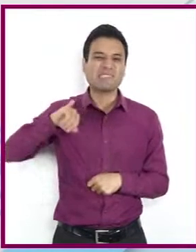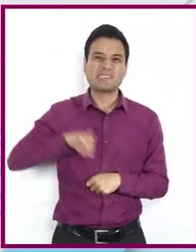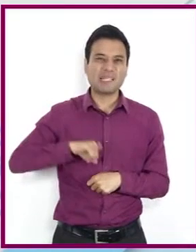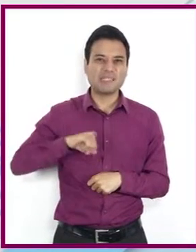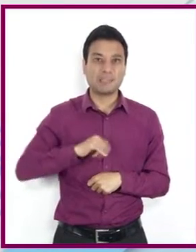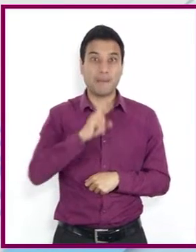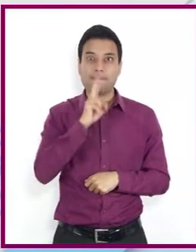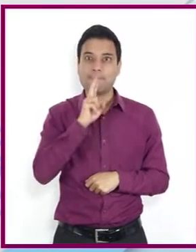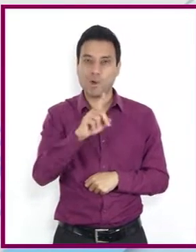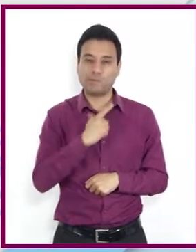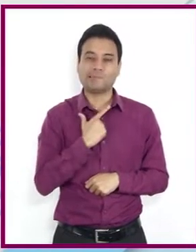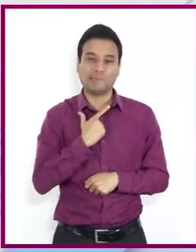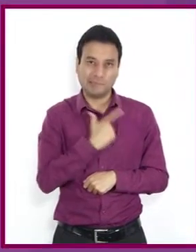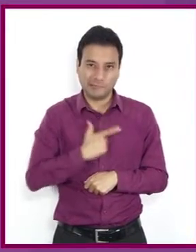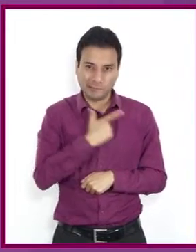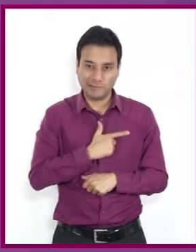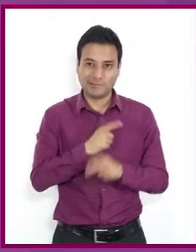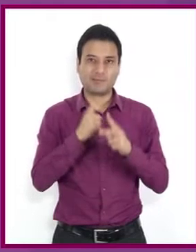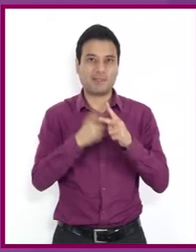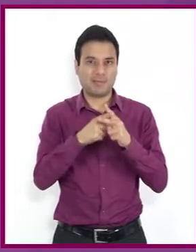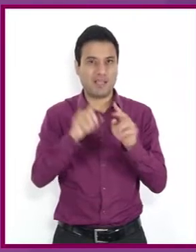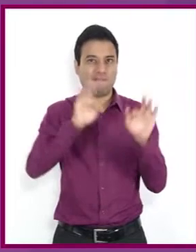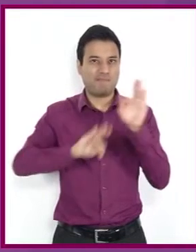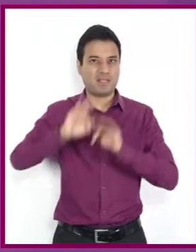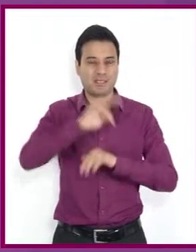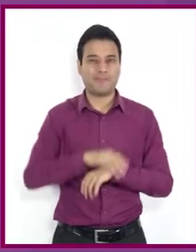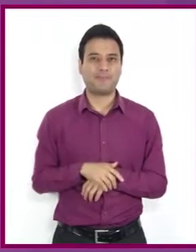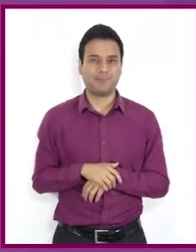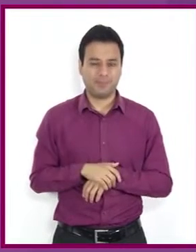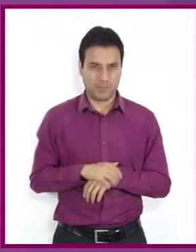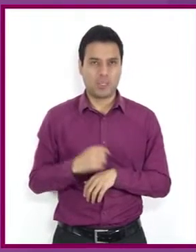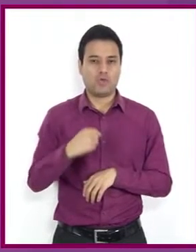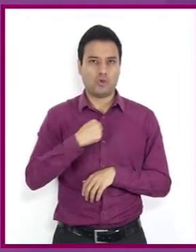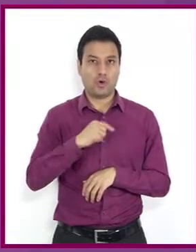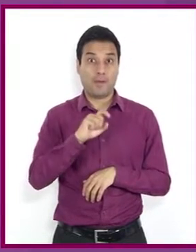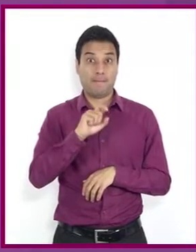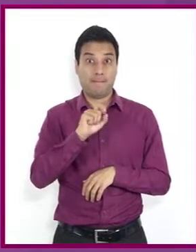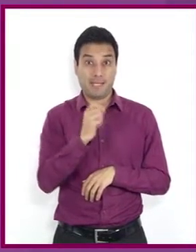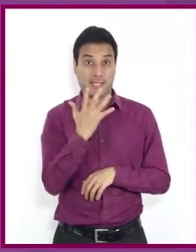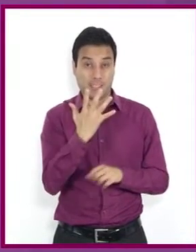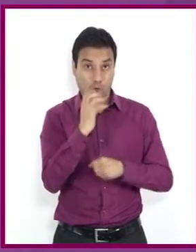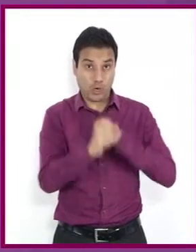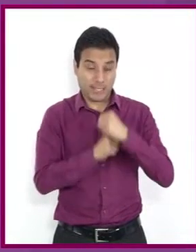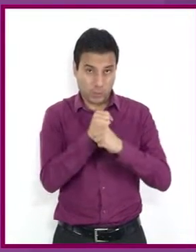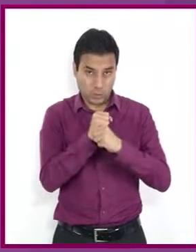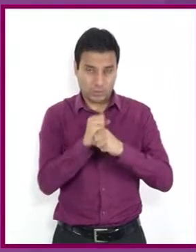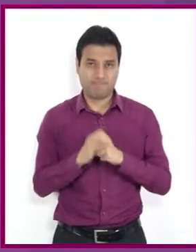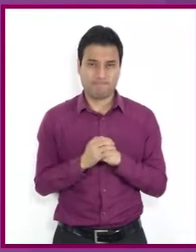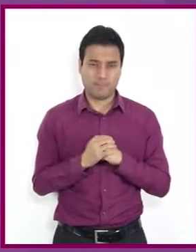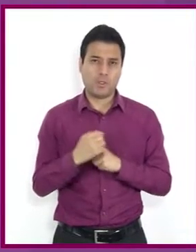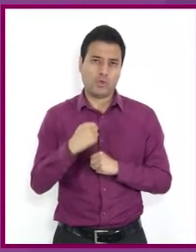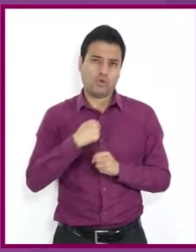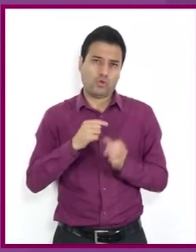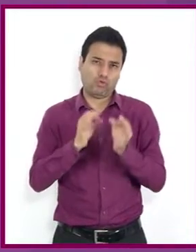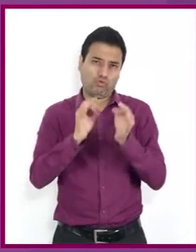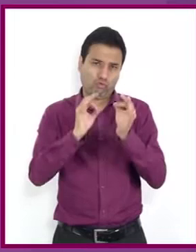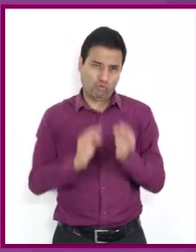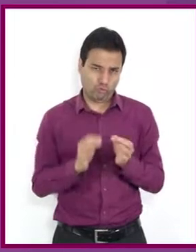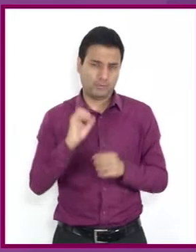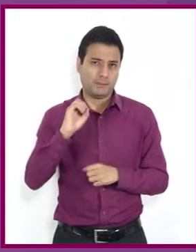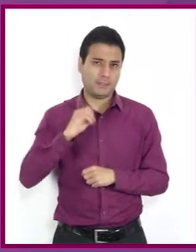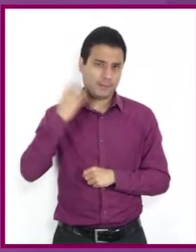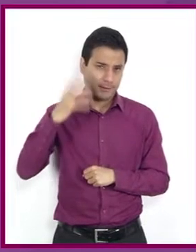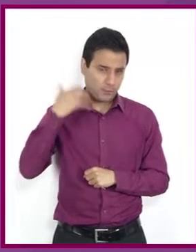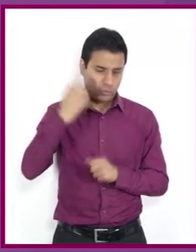en las matemáticas y la física. Vaya. Cuando cumplí 25, me convertí en catedrático de matemáticas